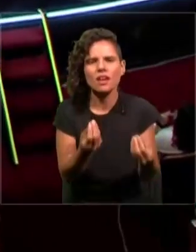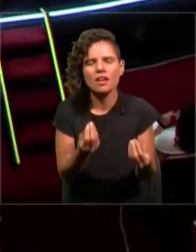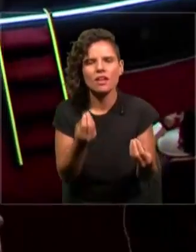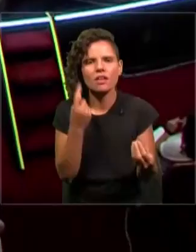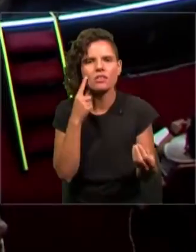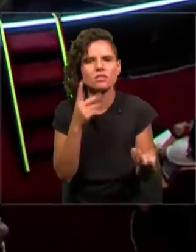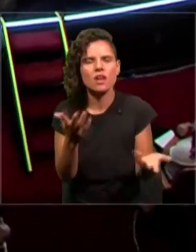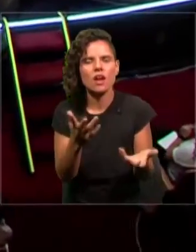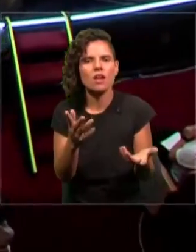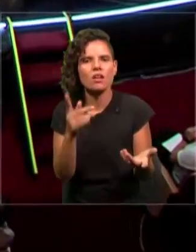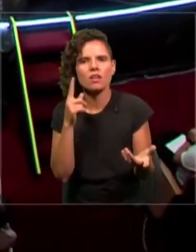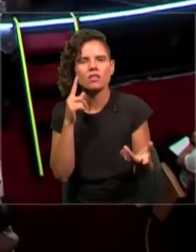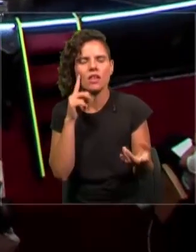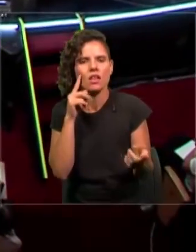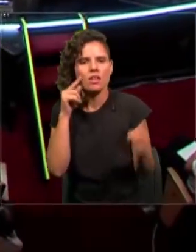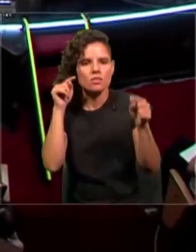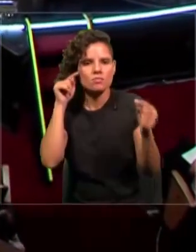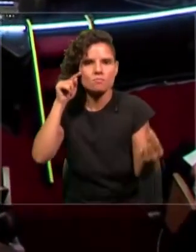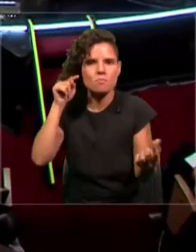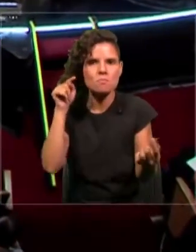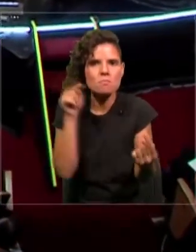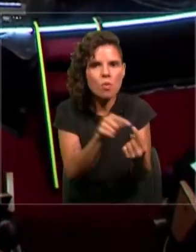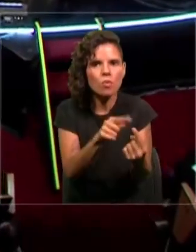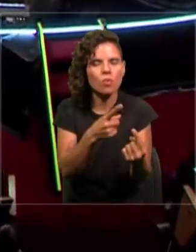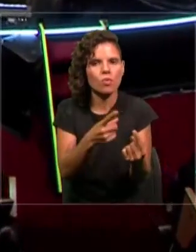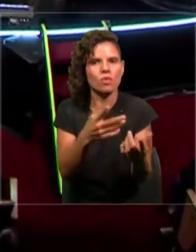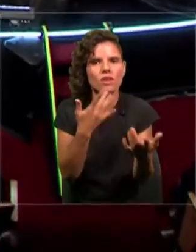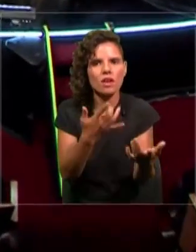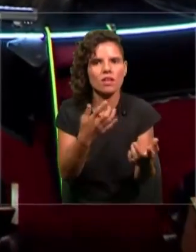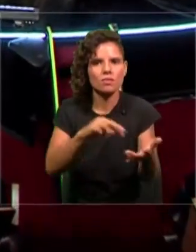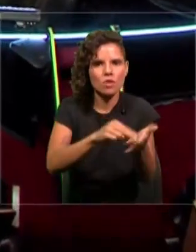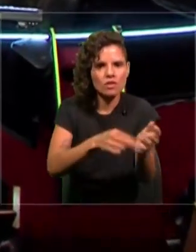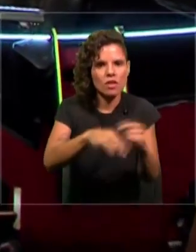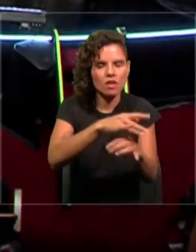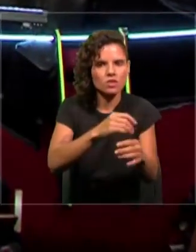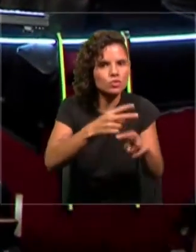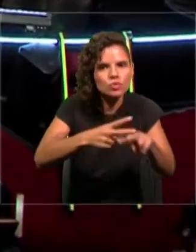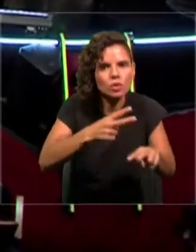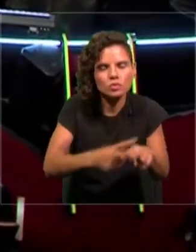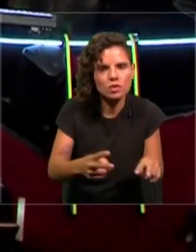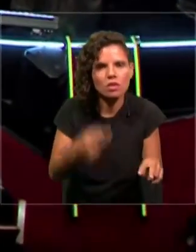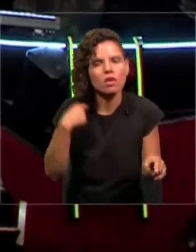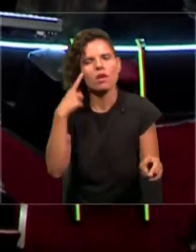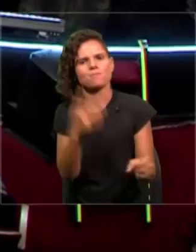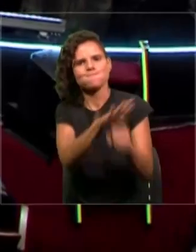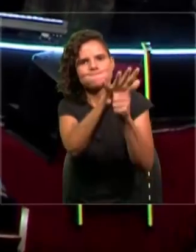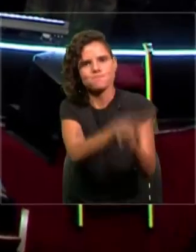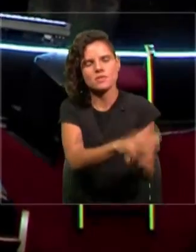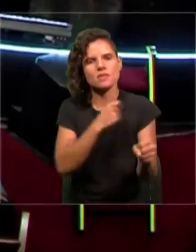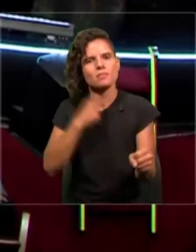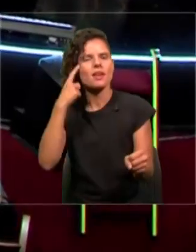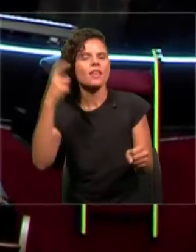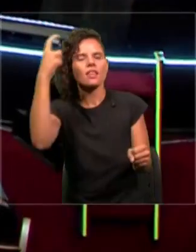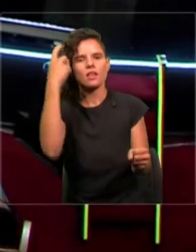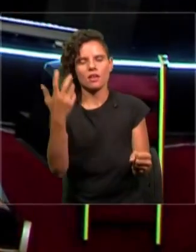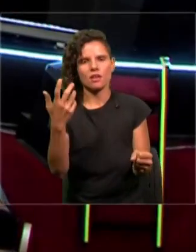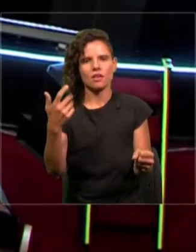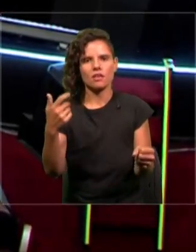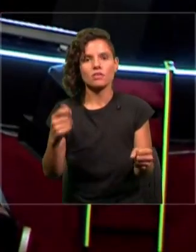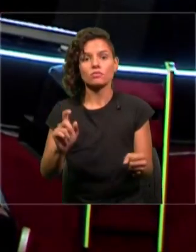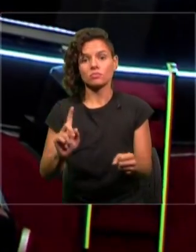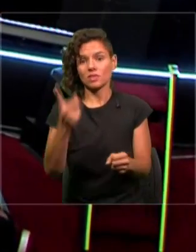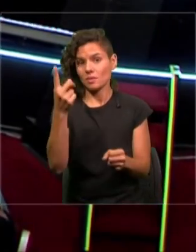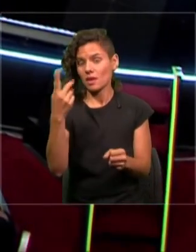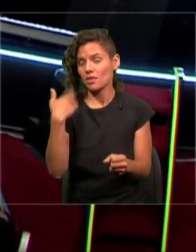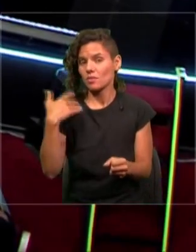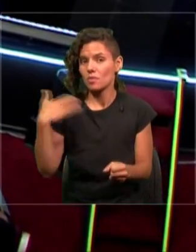la resolución de lo real de los problemas, ¿no? Entonces yo creo que es muy importante, la primera cosa, identificar